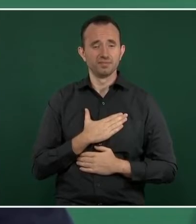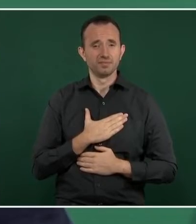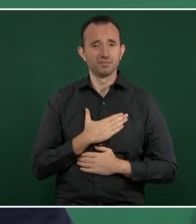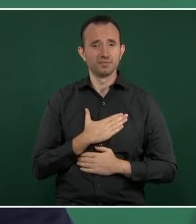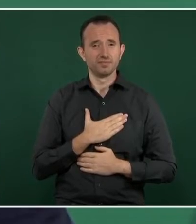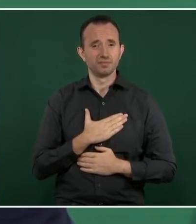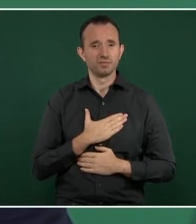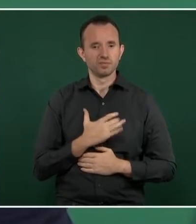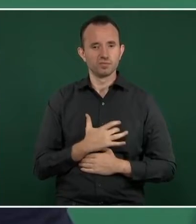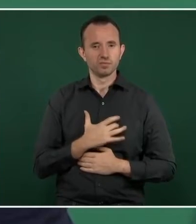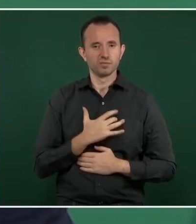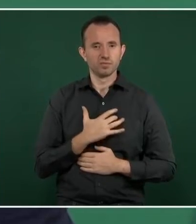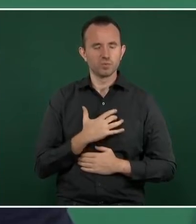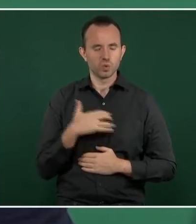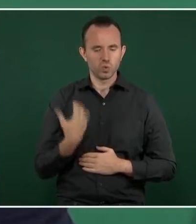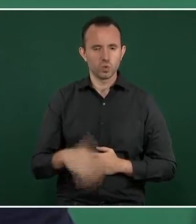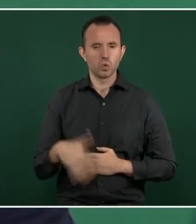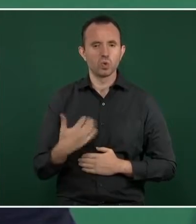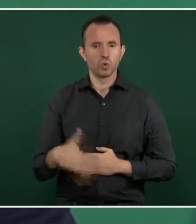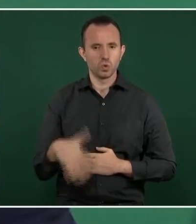dolor, mi